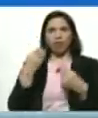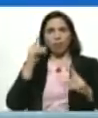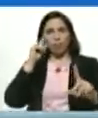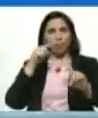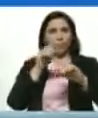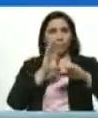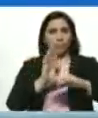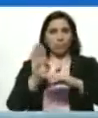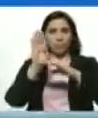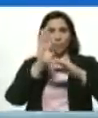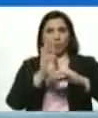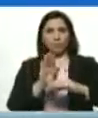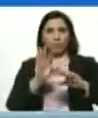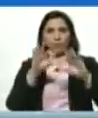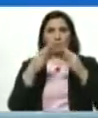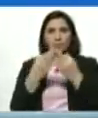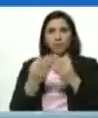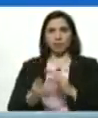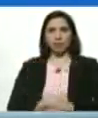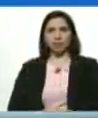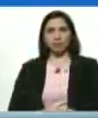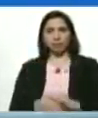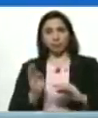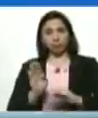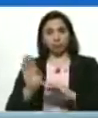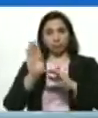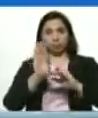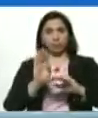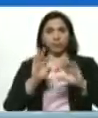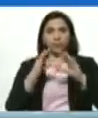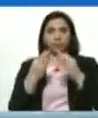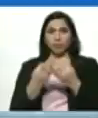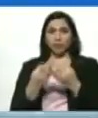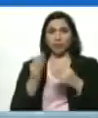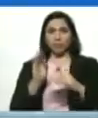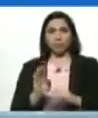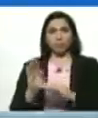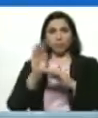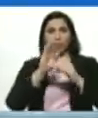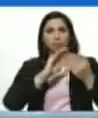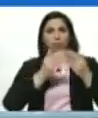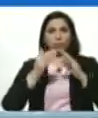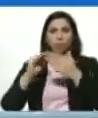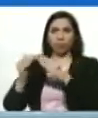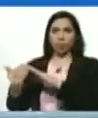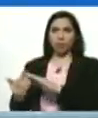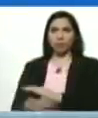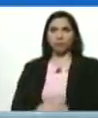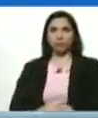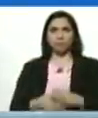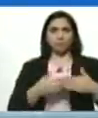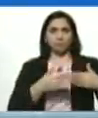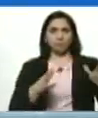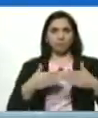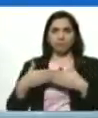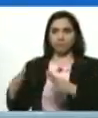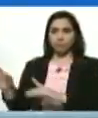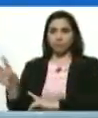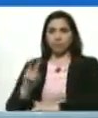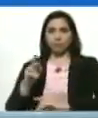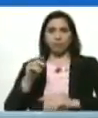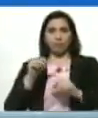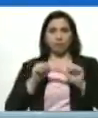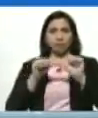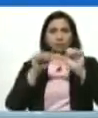proteger la familia que protejan las familias que protegen la comunidad y que garanticen que venezuela siga